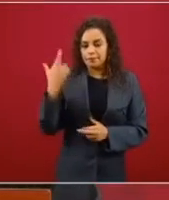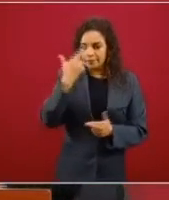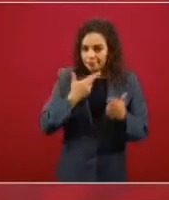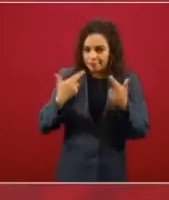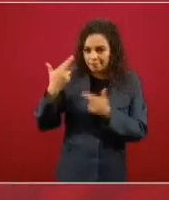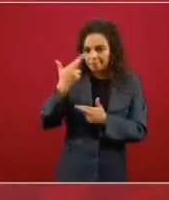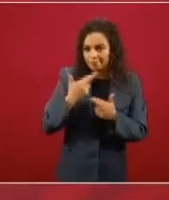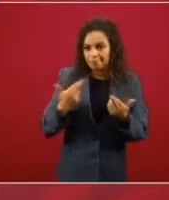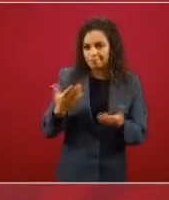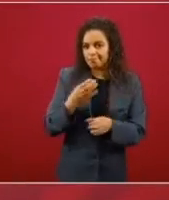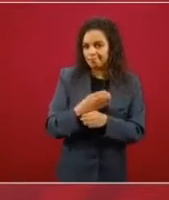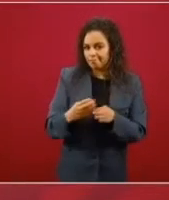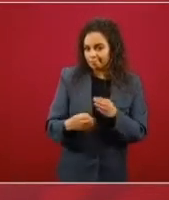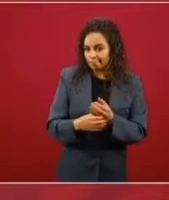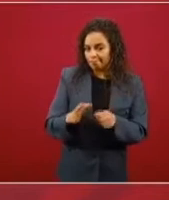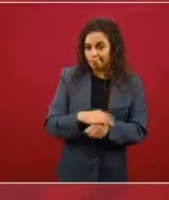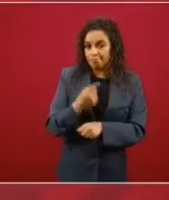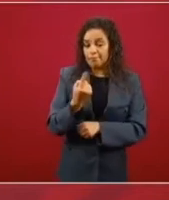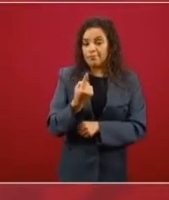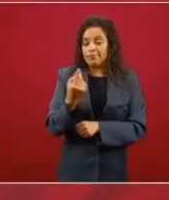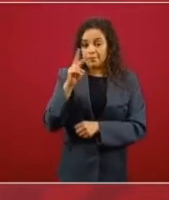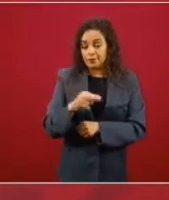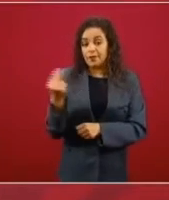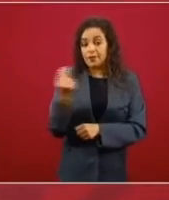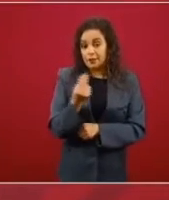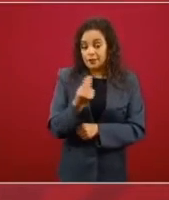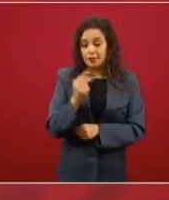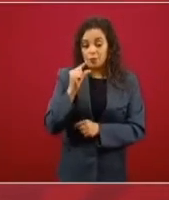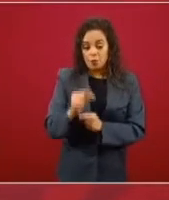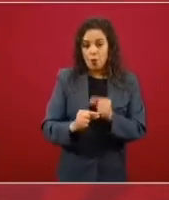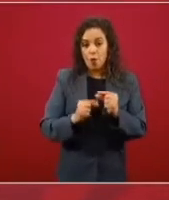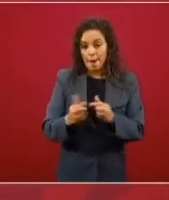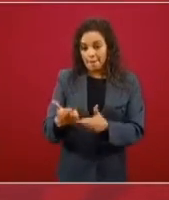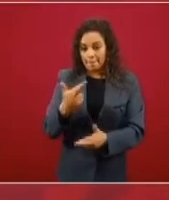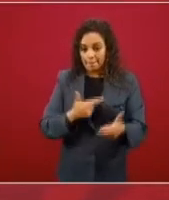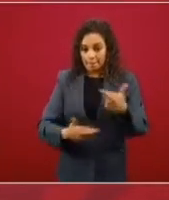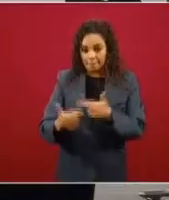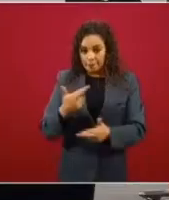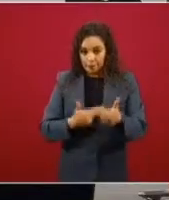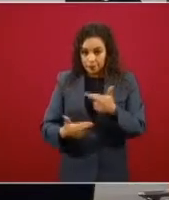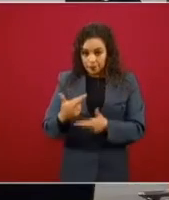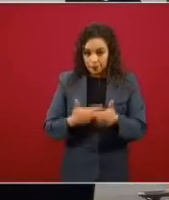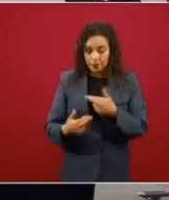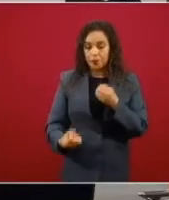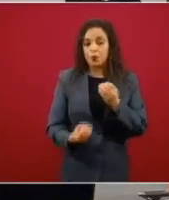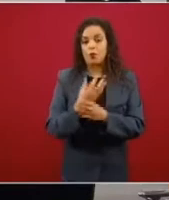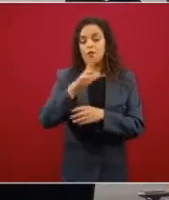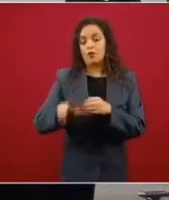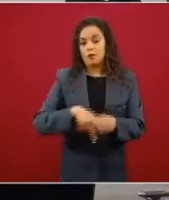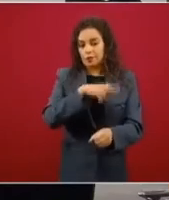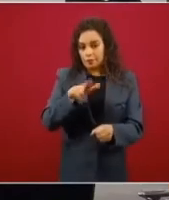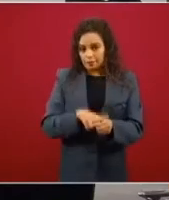Necesitamos ir regresando poco a poco a la nueva normalidad,